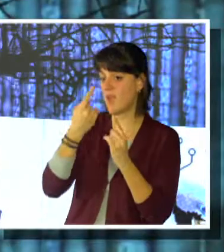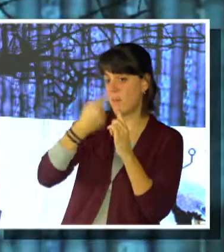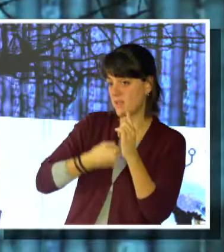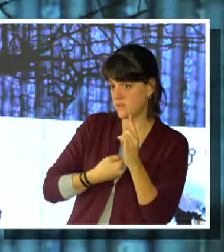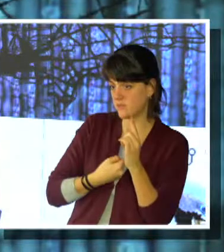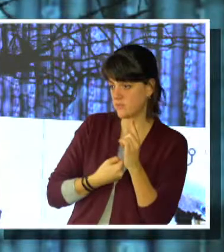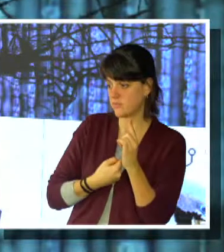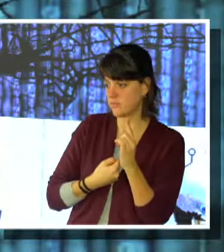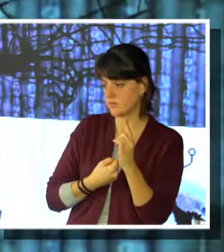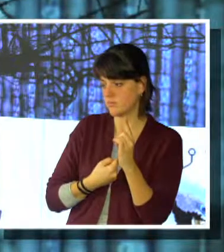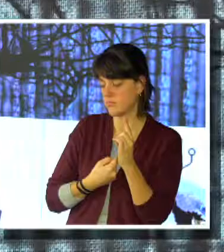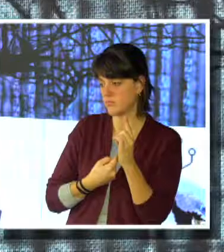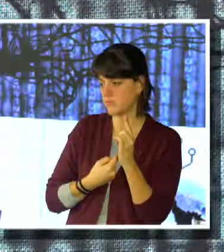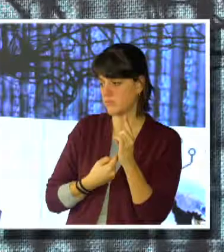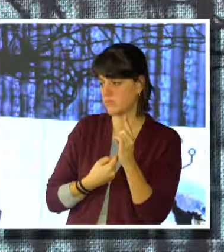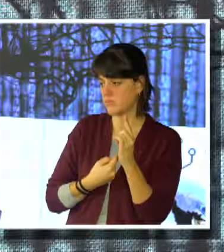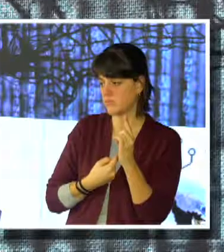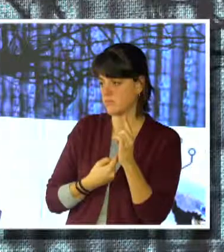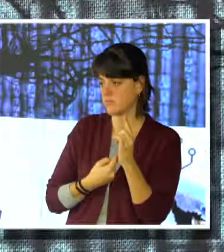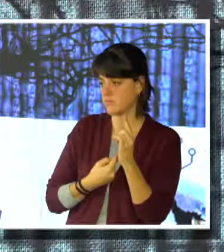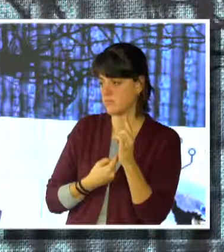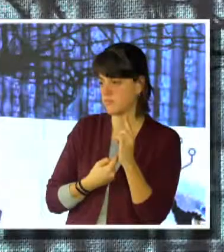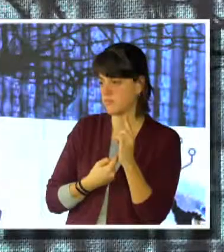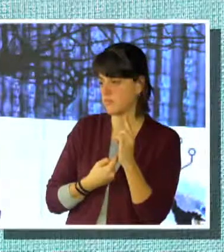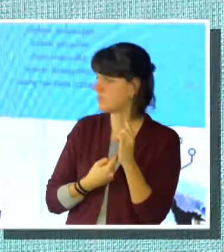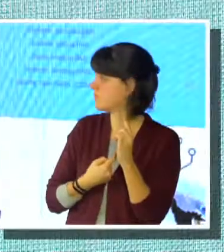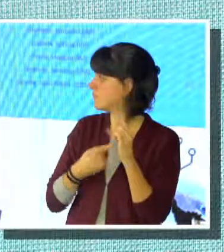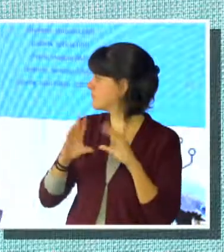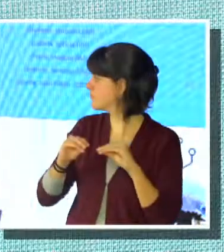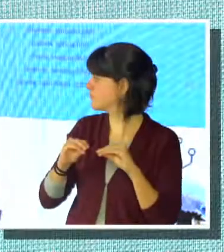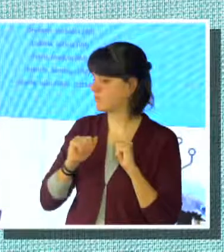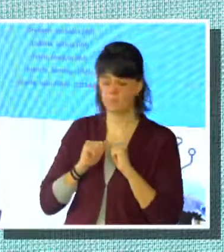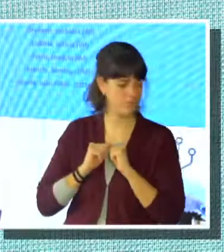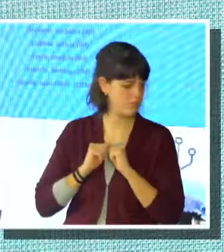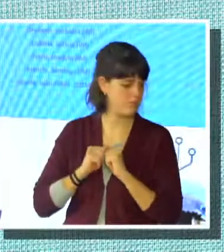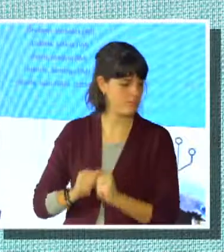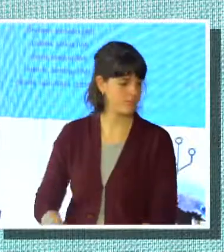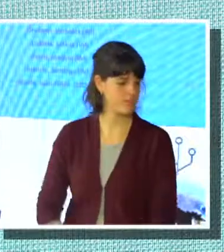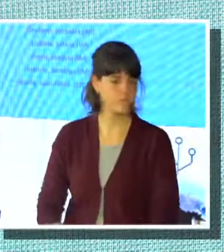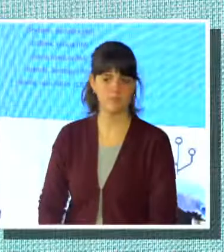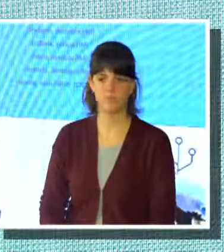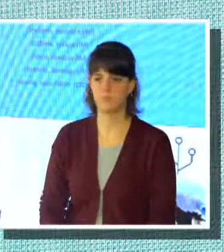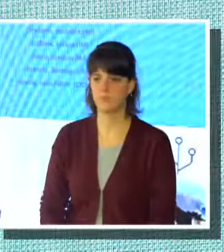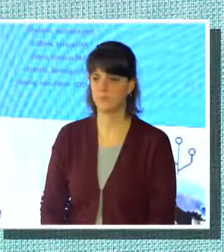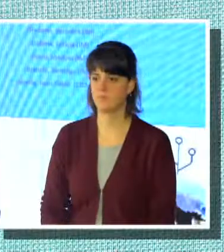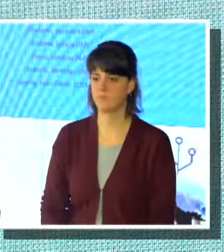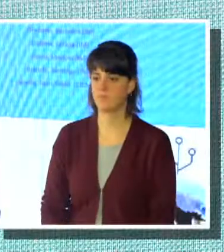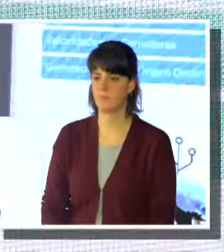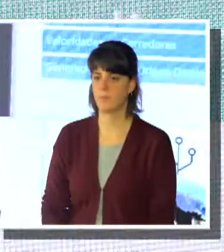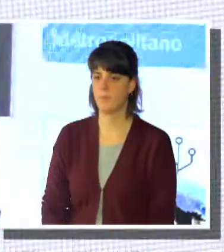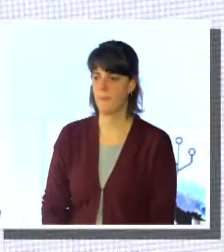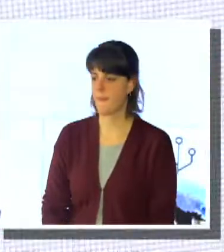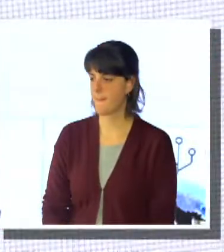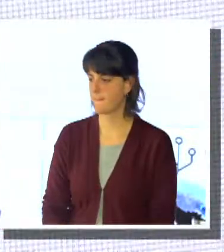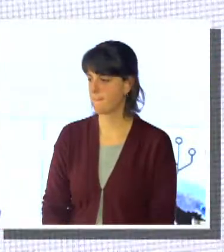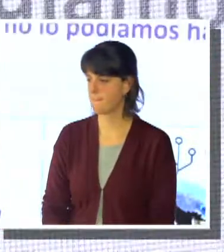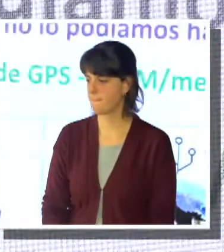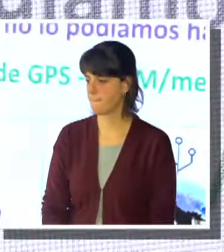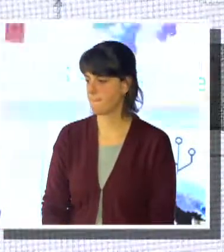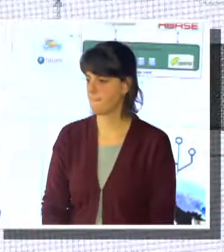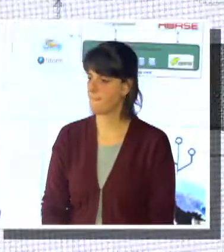Todo este minuto a minuto de las paradas de Montevideo lo construimos para un año y eso